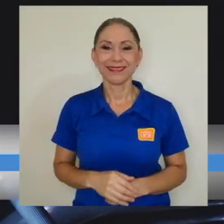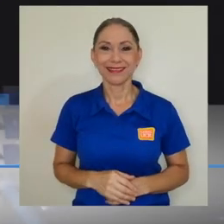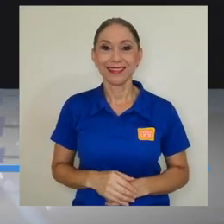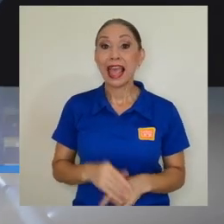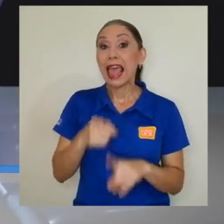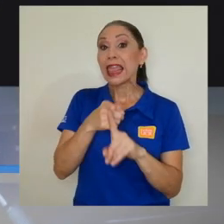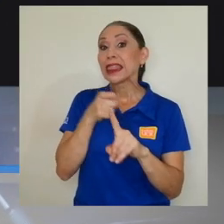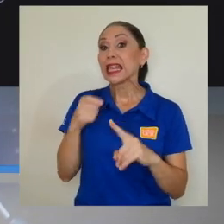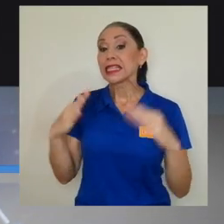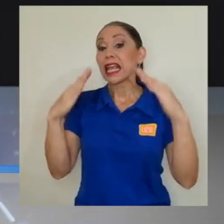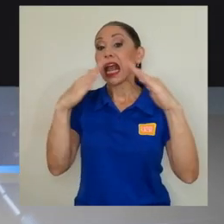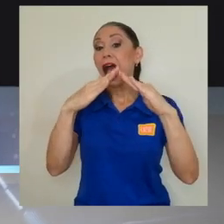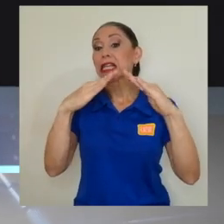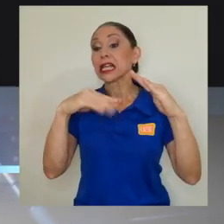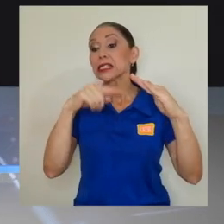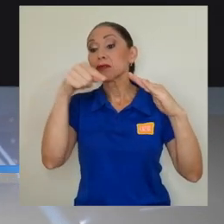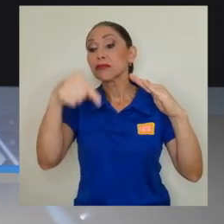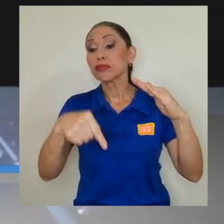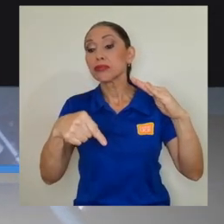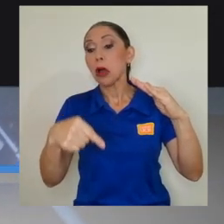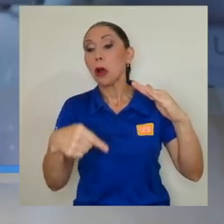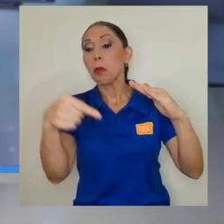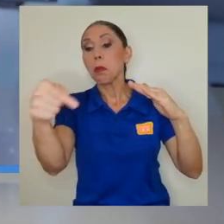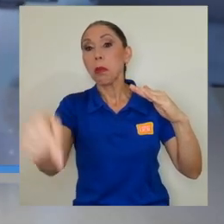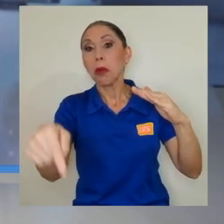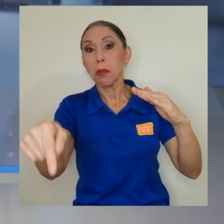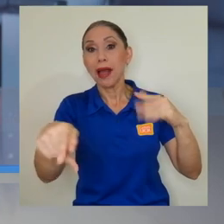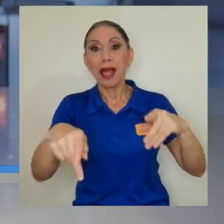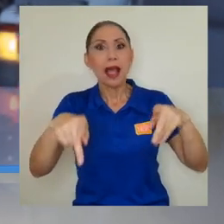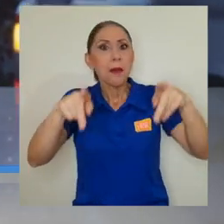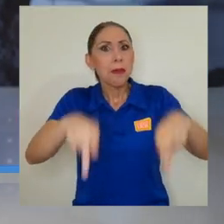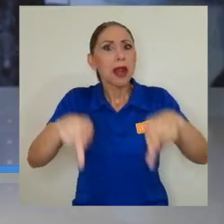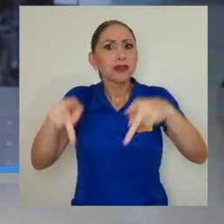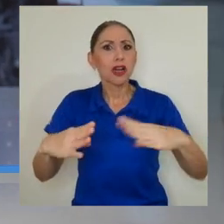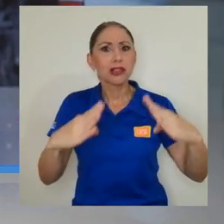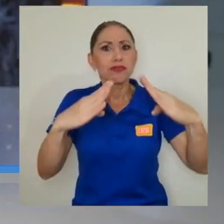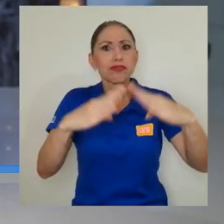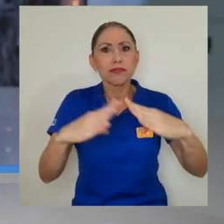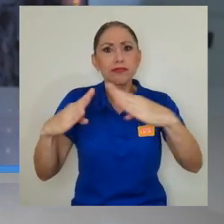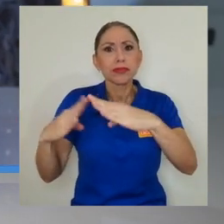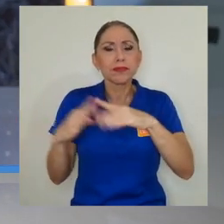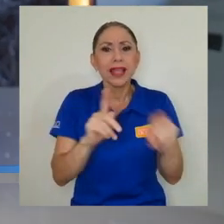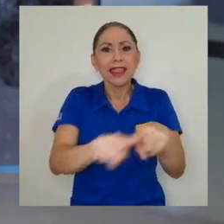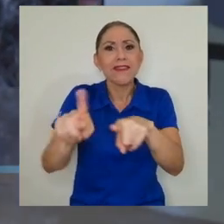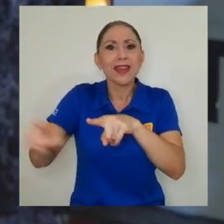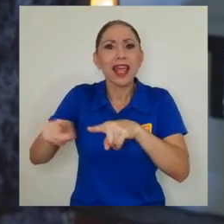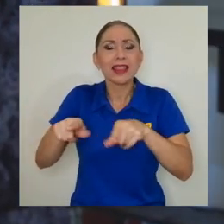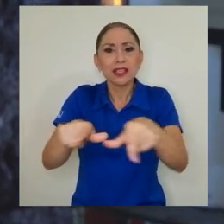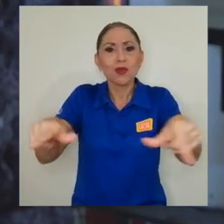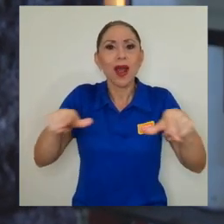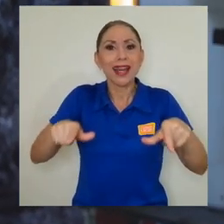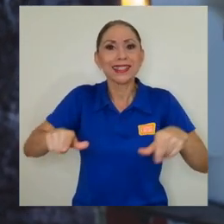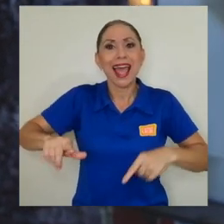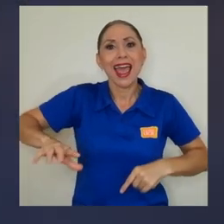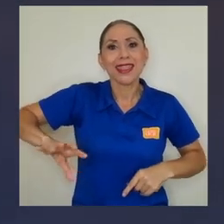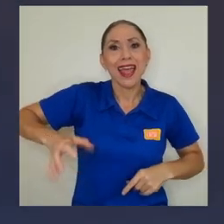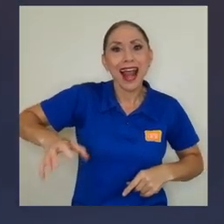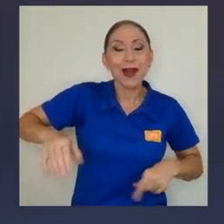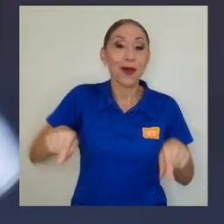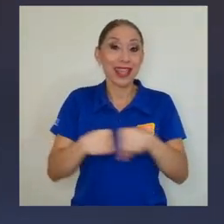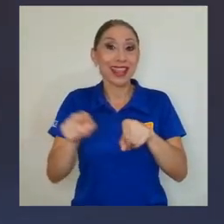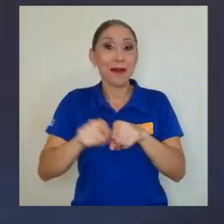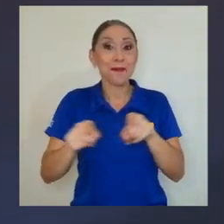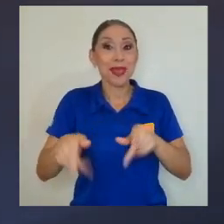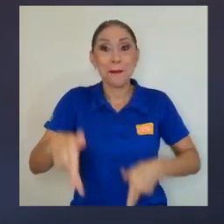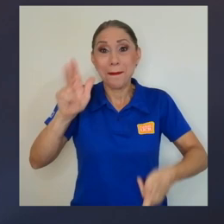Desde el corredor de sus casas o en la acera del frente, decenas de vecinos de diferentes comunidades de Naranjo y Palmares de Alajuela